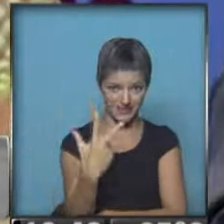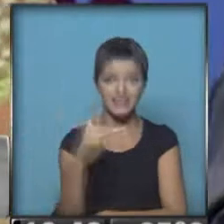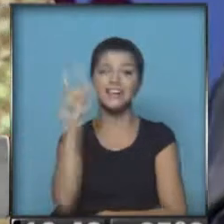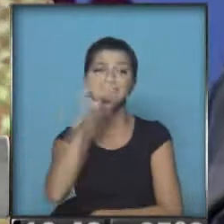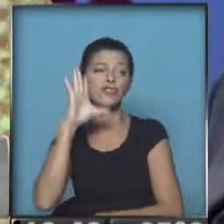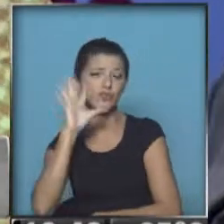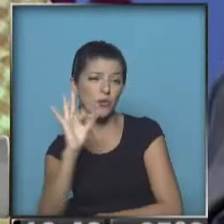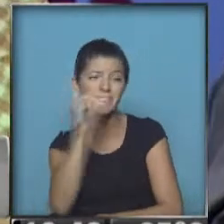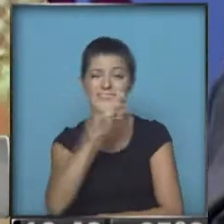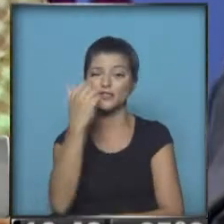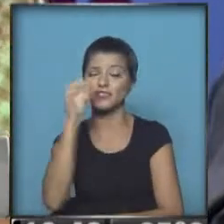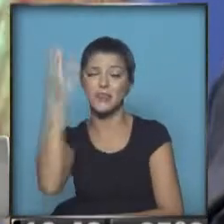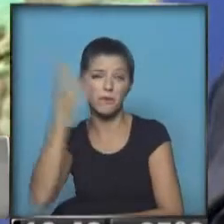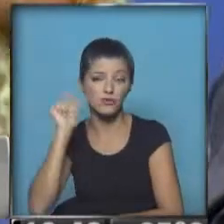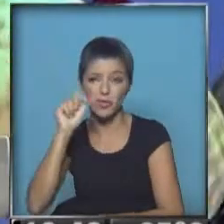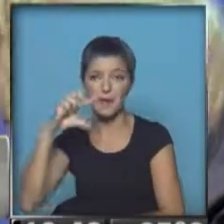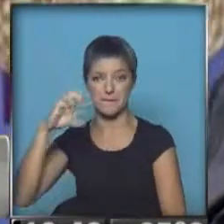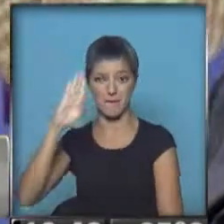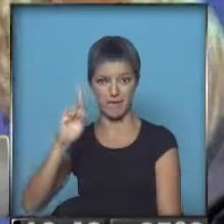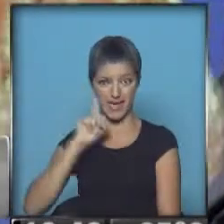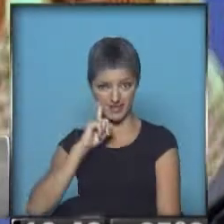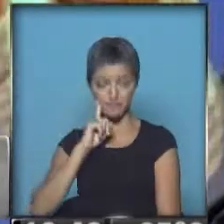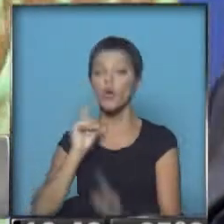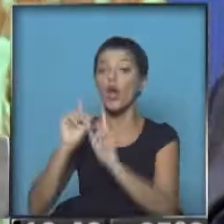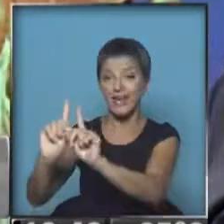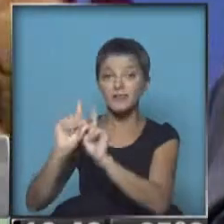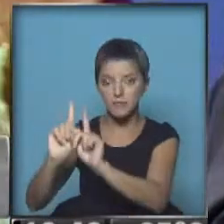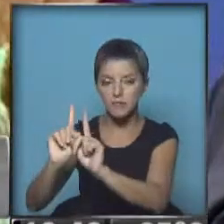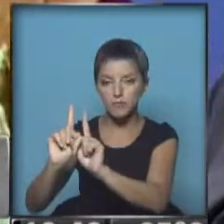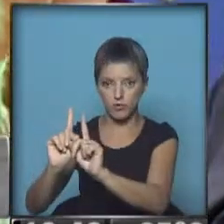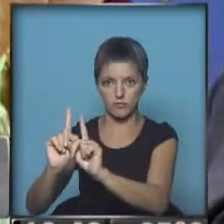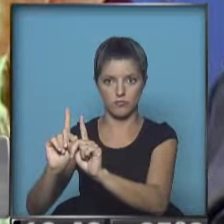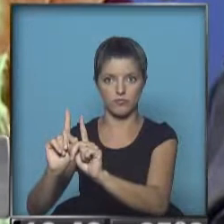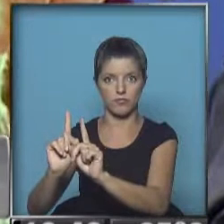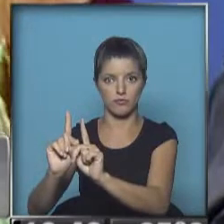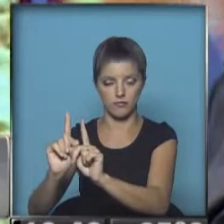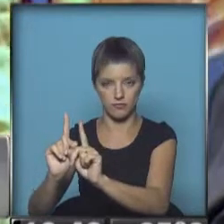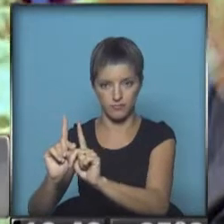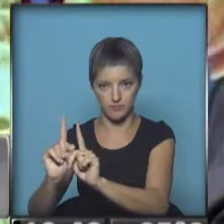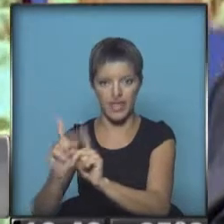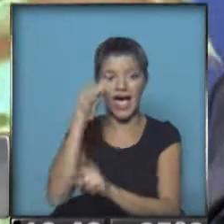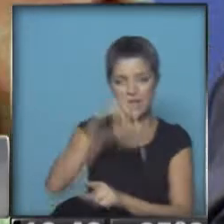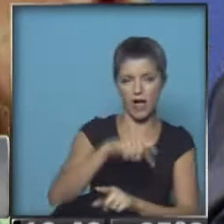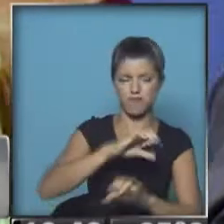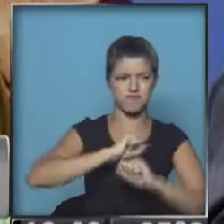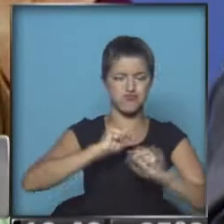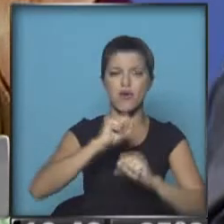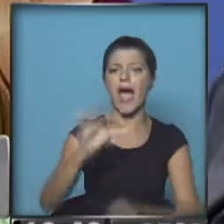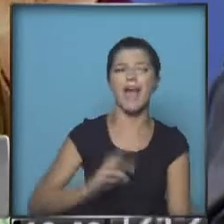un 160% del PBI. Bueno, esa explosión fue en el año 2001.